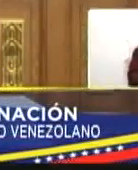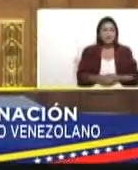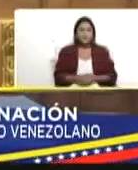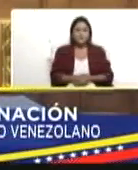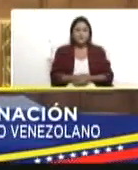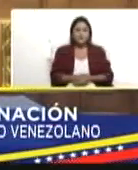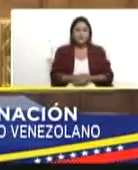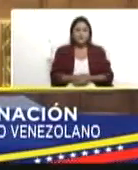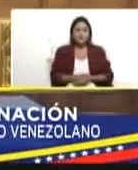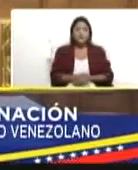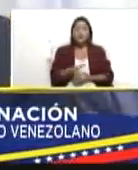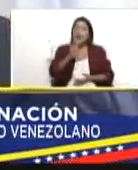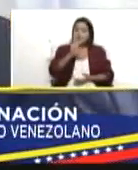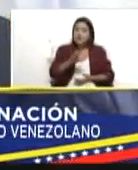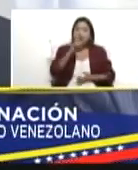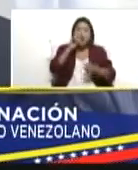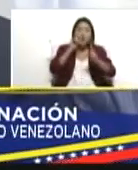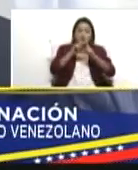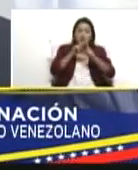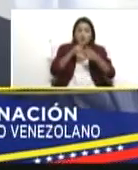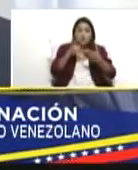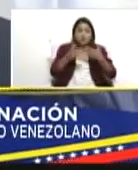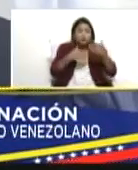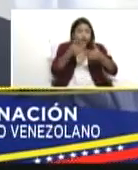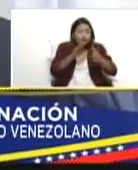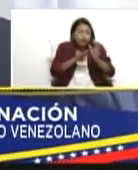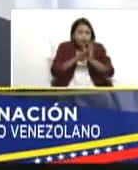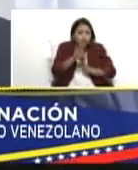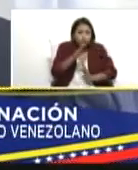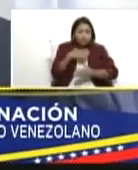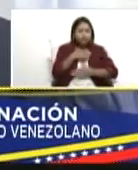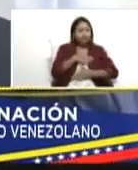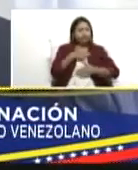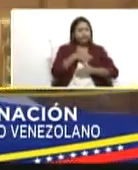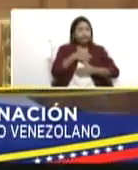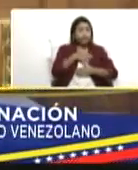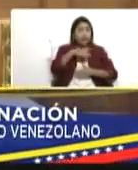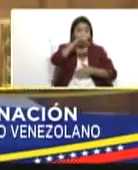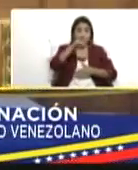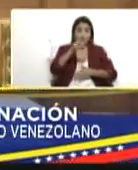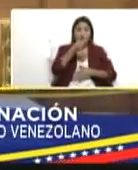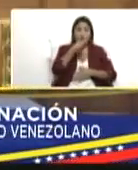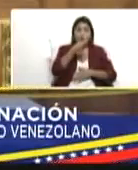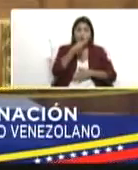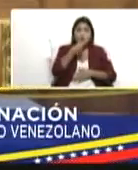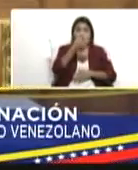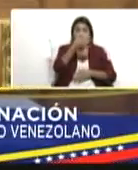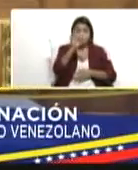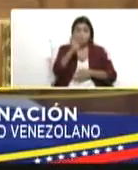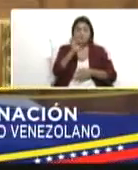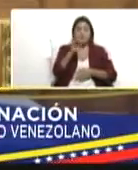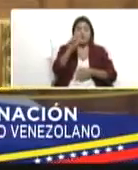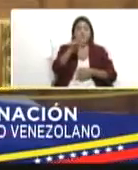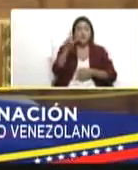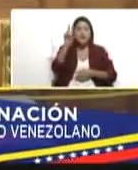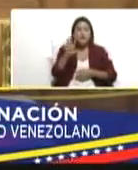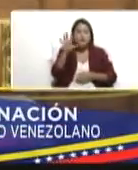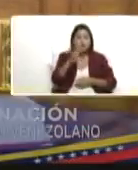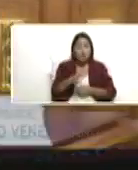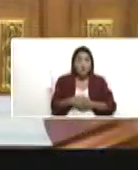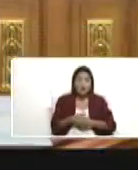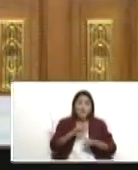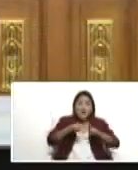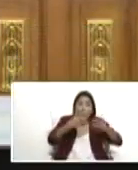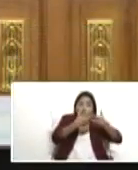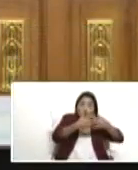la visión avanzar en la satisfacción alimentaria y nutricional de nuestro pueblo con producción